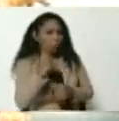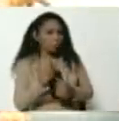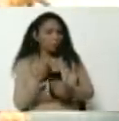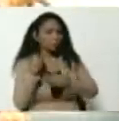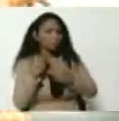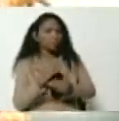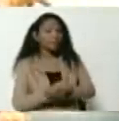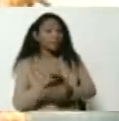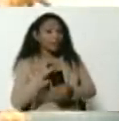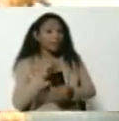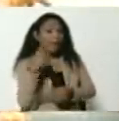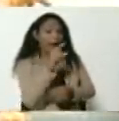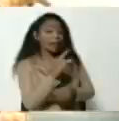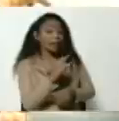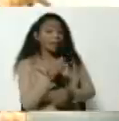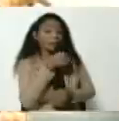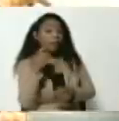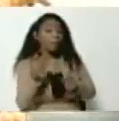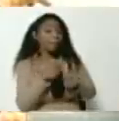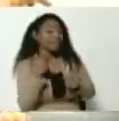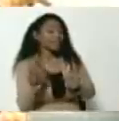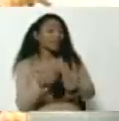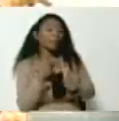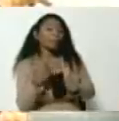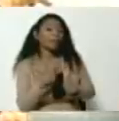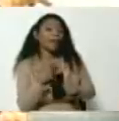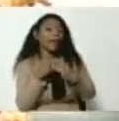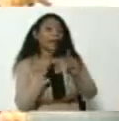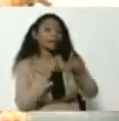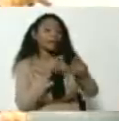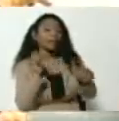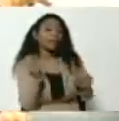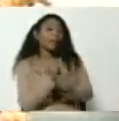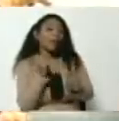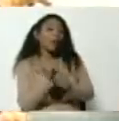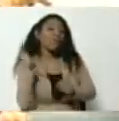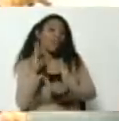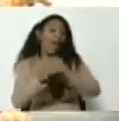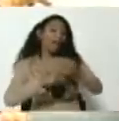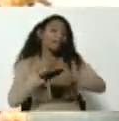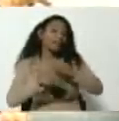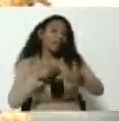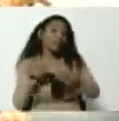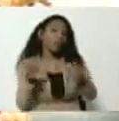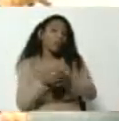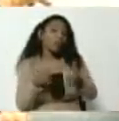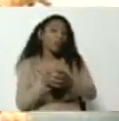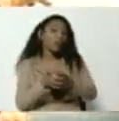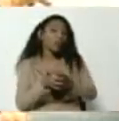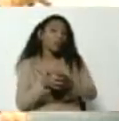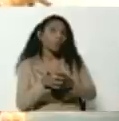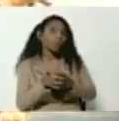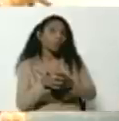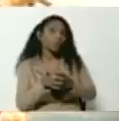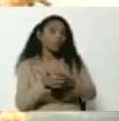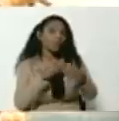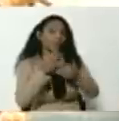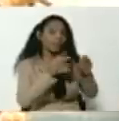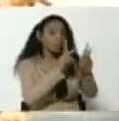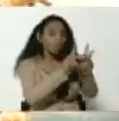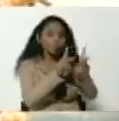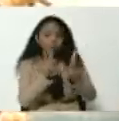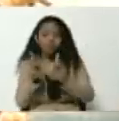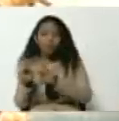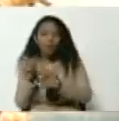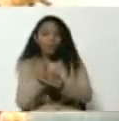efecto, se incluyen de manera principalísima en este trabajo que viene haciendo, ya se instaló la comisión, ya hizo un cronograma de trabajo,